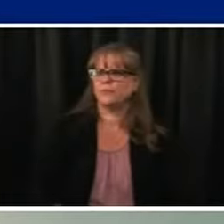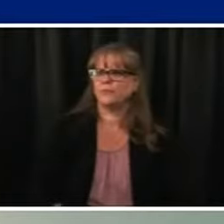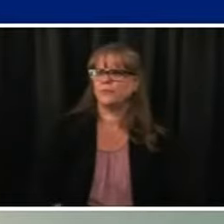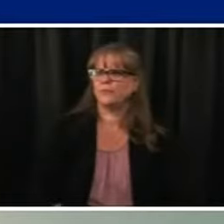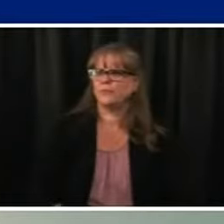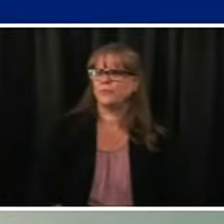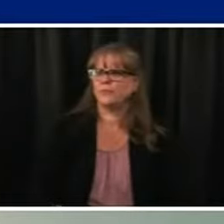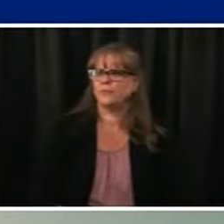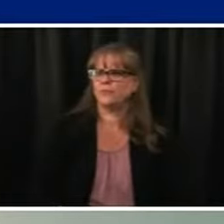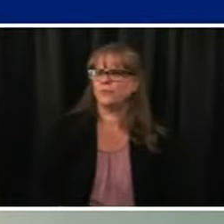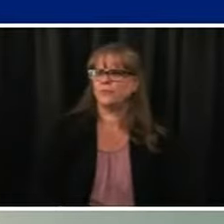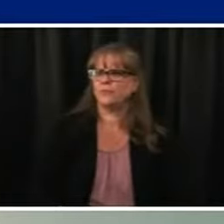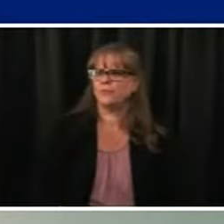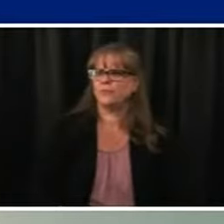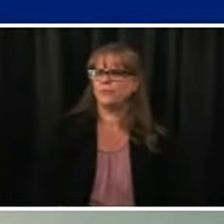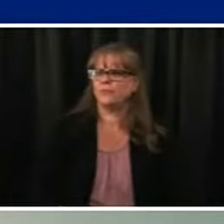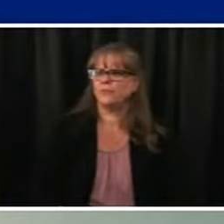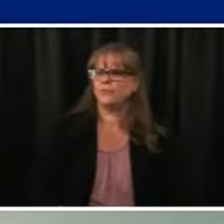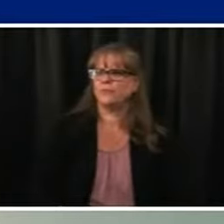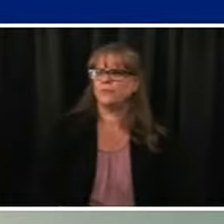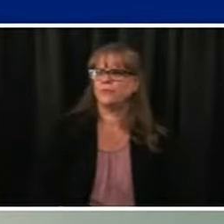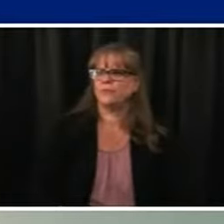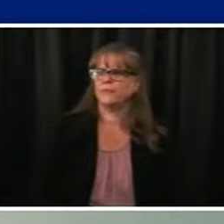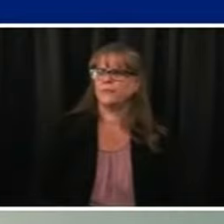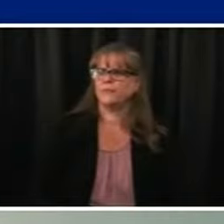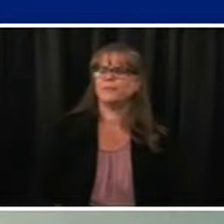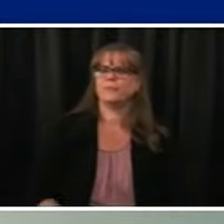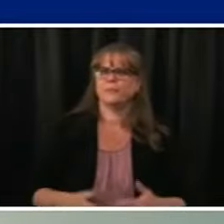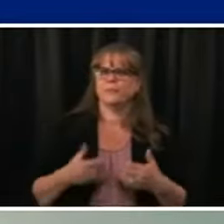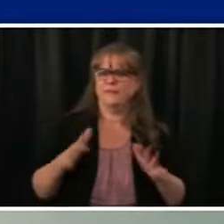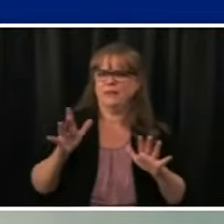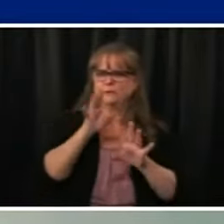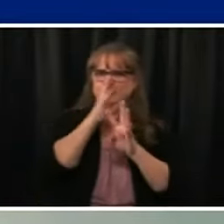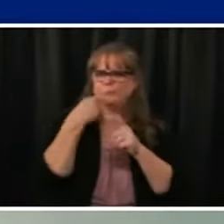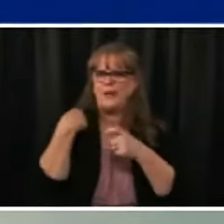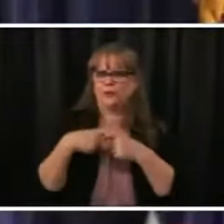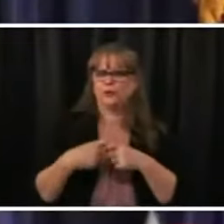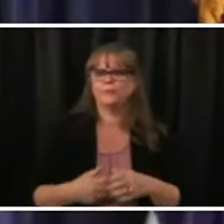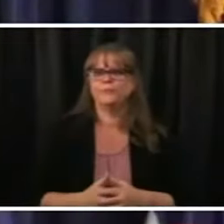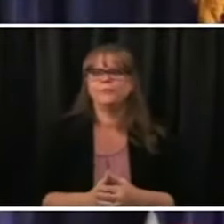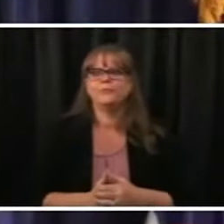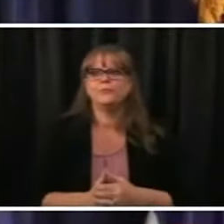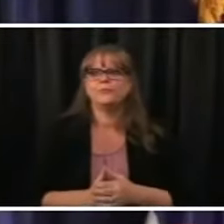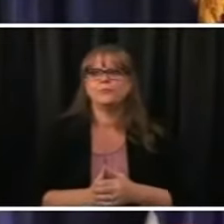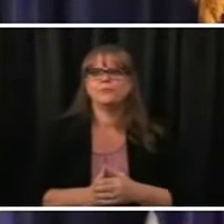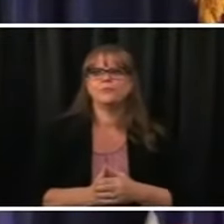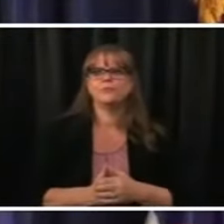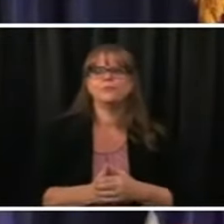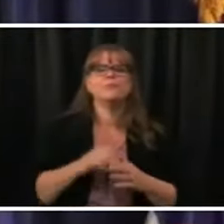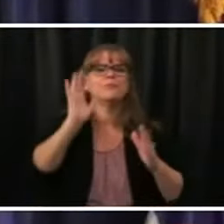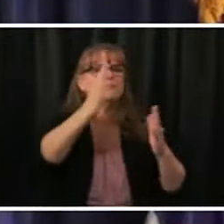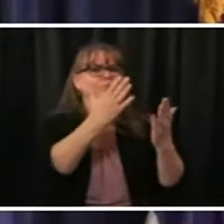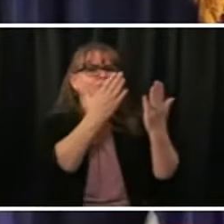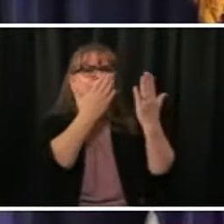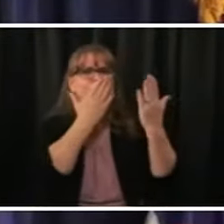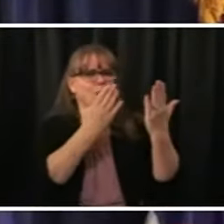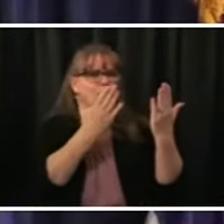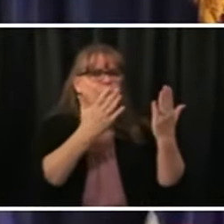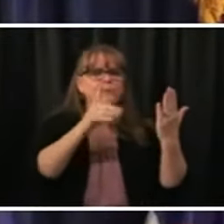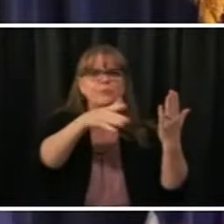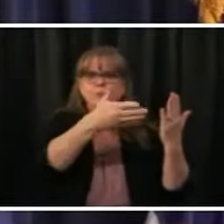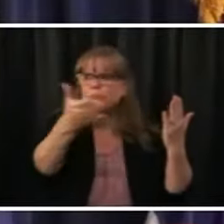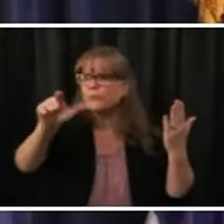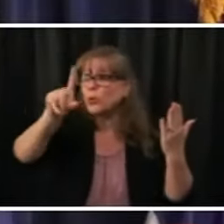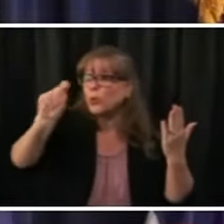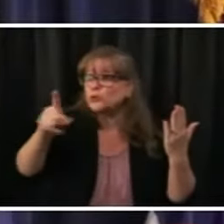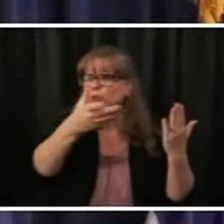epidemia y volver a hacer una vida normal. Thank you so much. Next question. Governor Charles Ashby